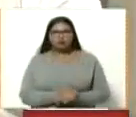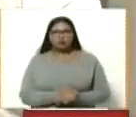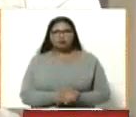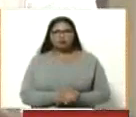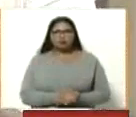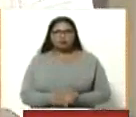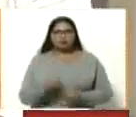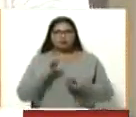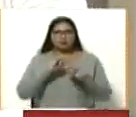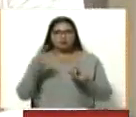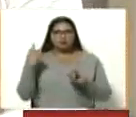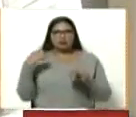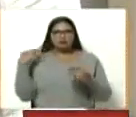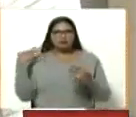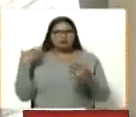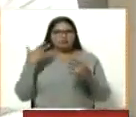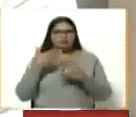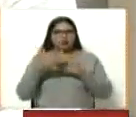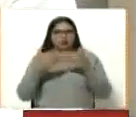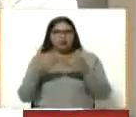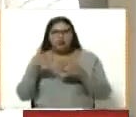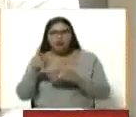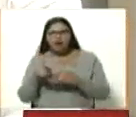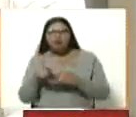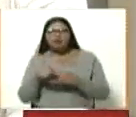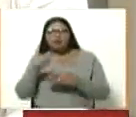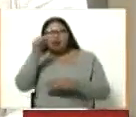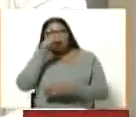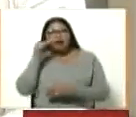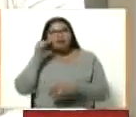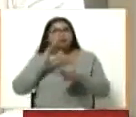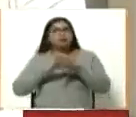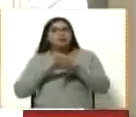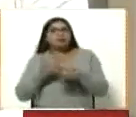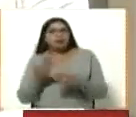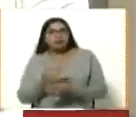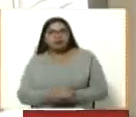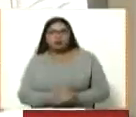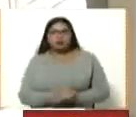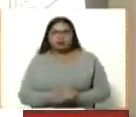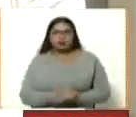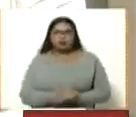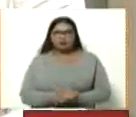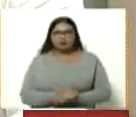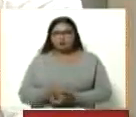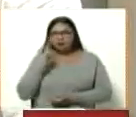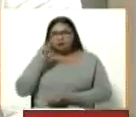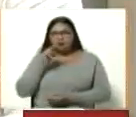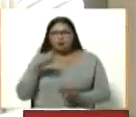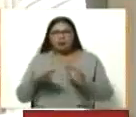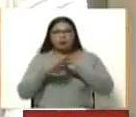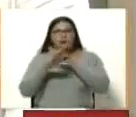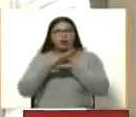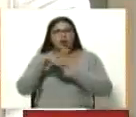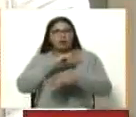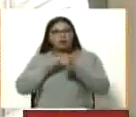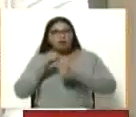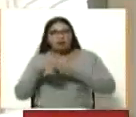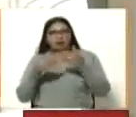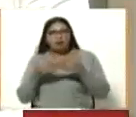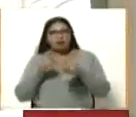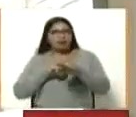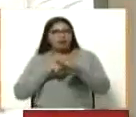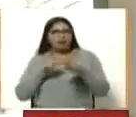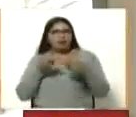ya tenía tiempo detrás de Alex Saab porque en medio del bloqueo más cruento en la época